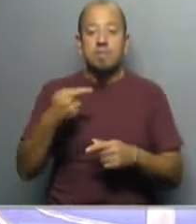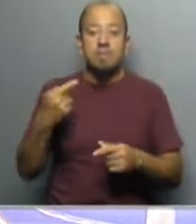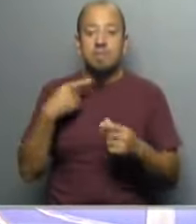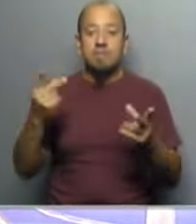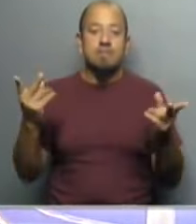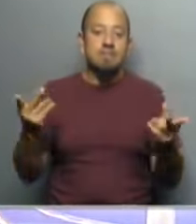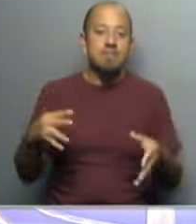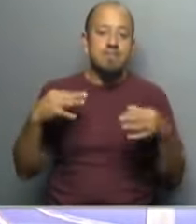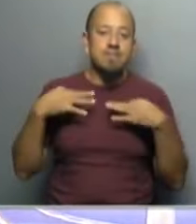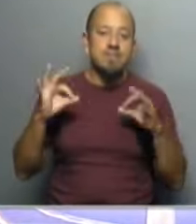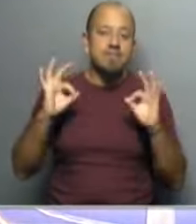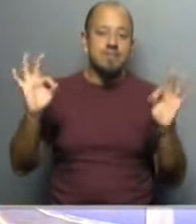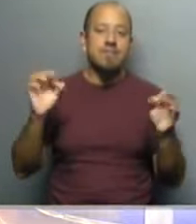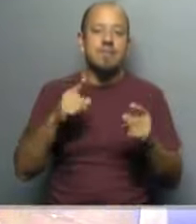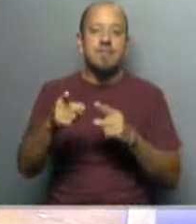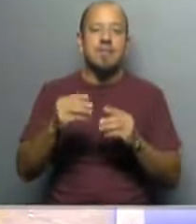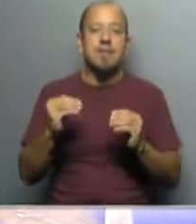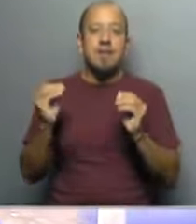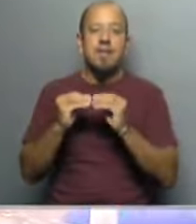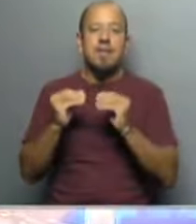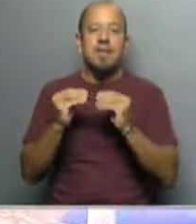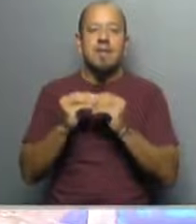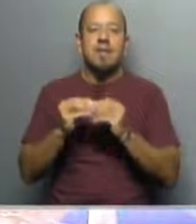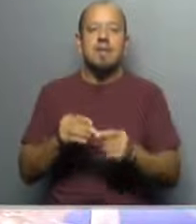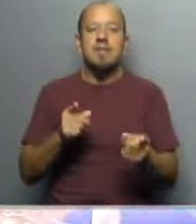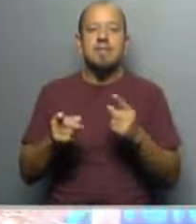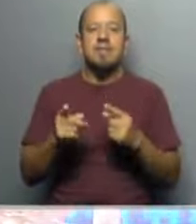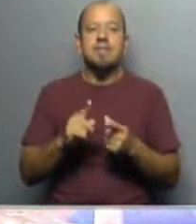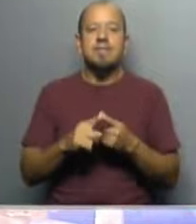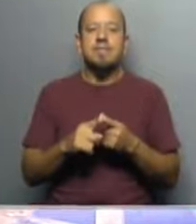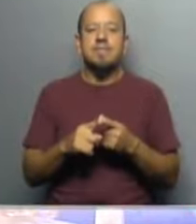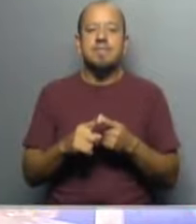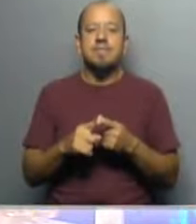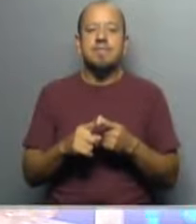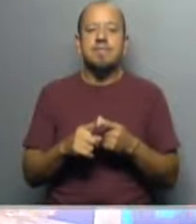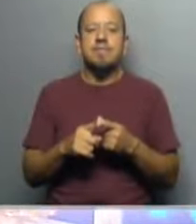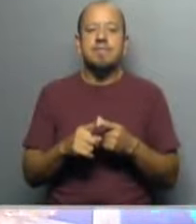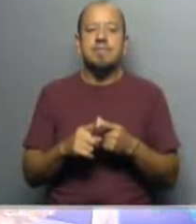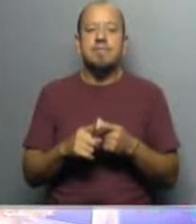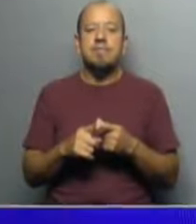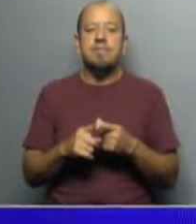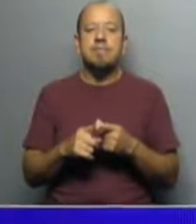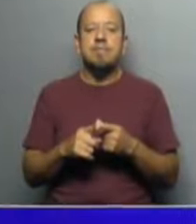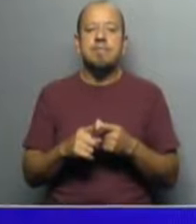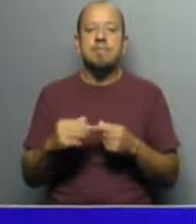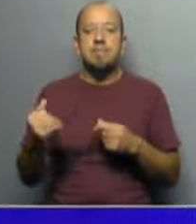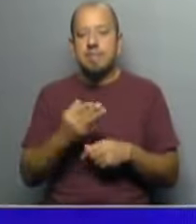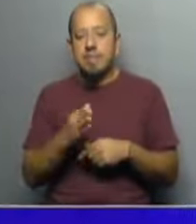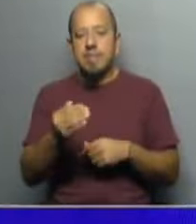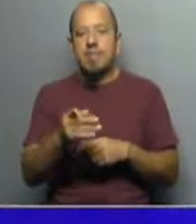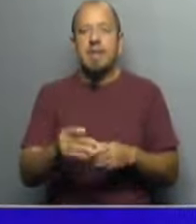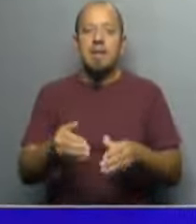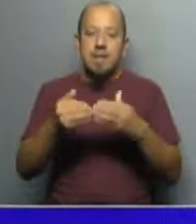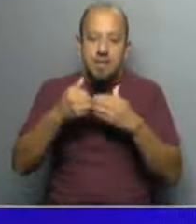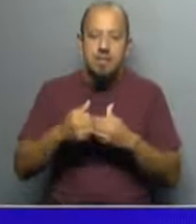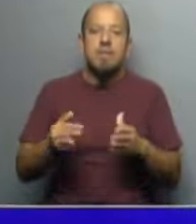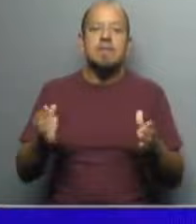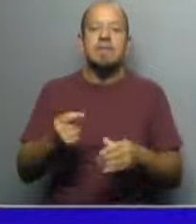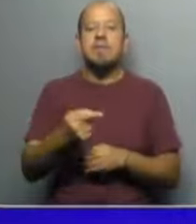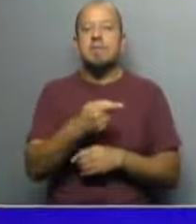ahora recuerdo lo que era tener compañero. Un chistecito para defender, sí. Y bueno, vos ibas a un laberinto. Estamos arrancando, sí, la semana. Total,